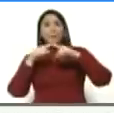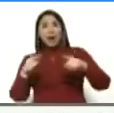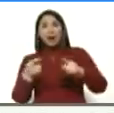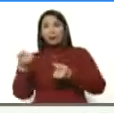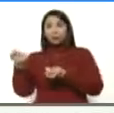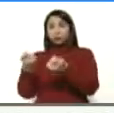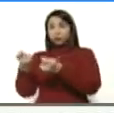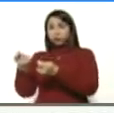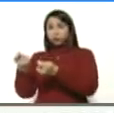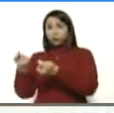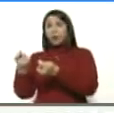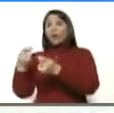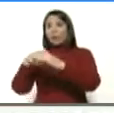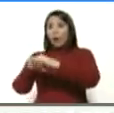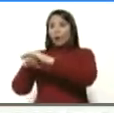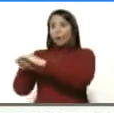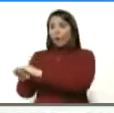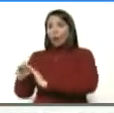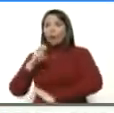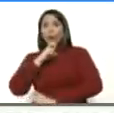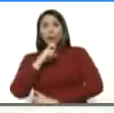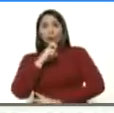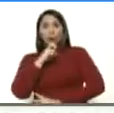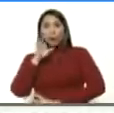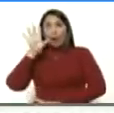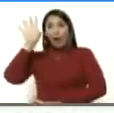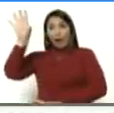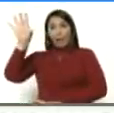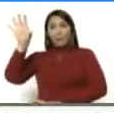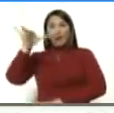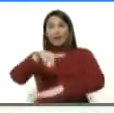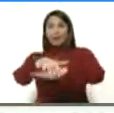de depositario de parte del oro venezolano,